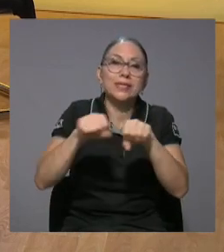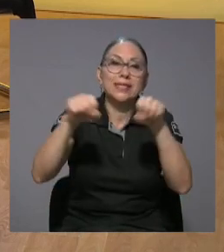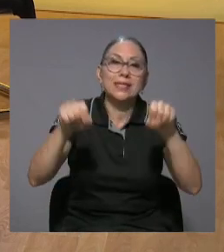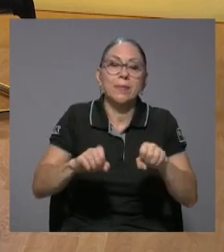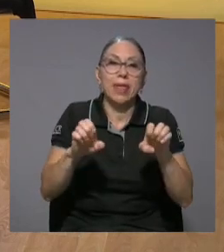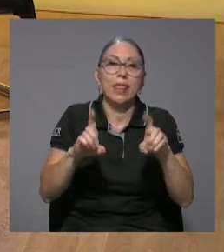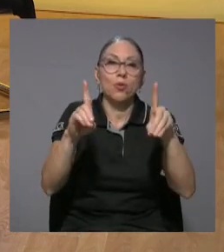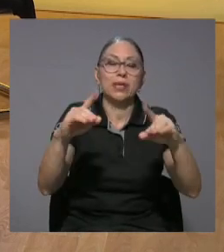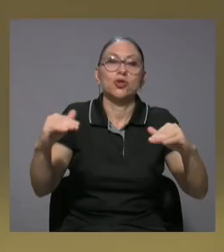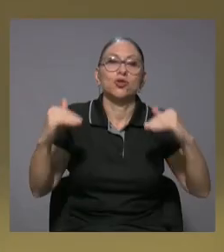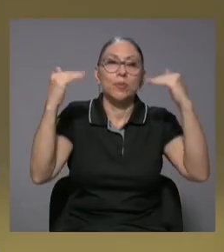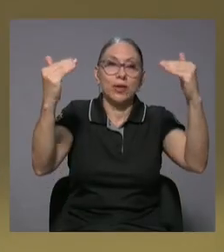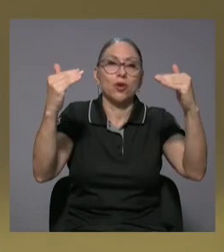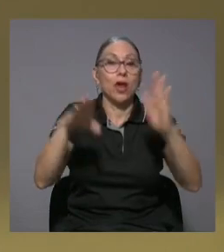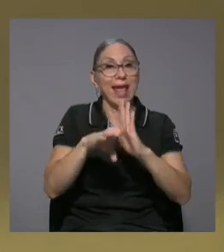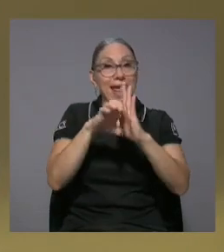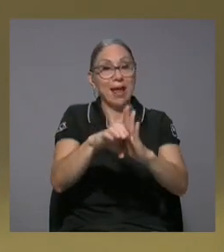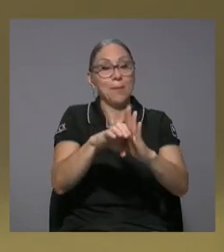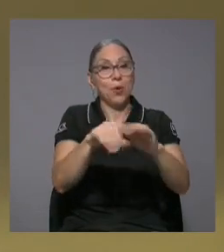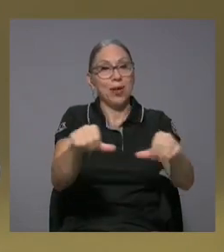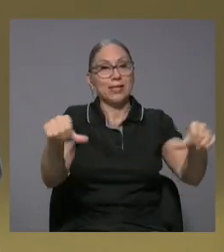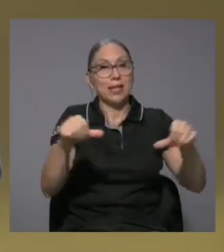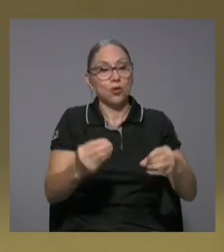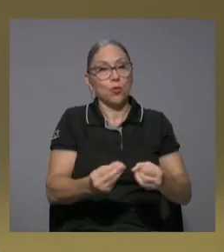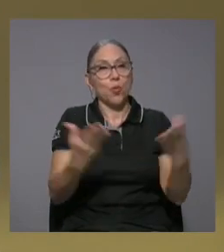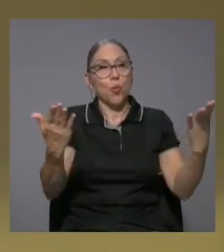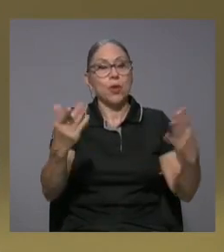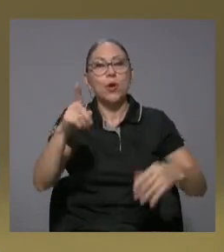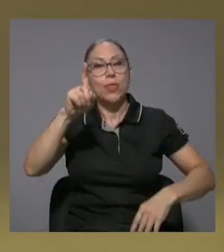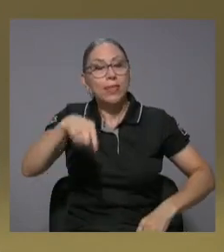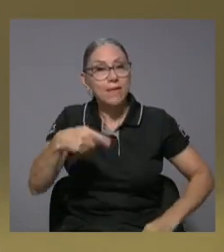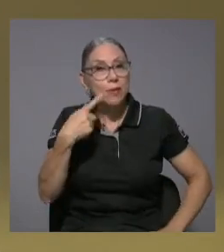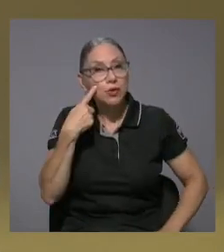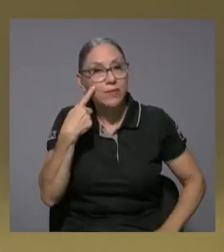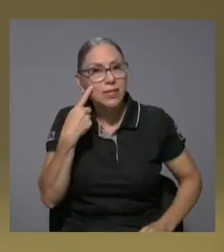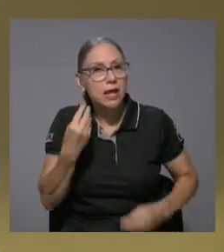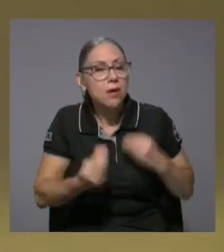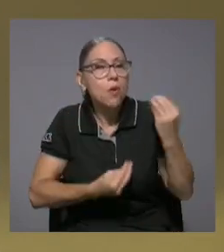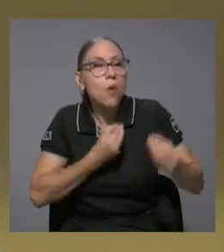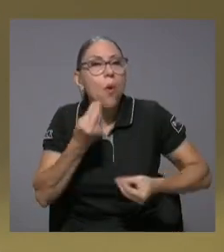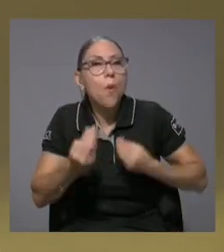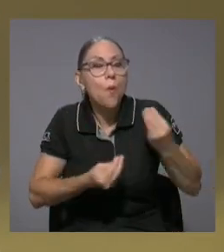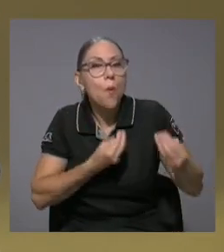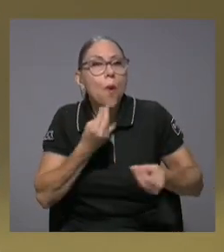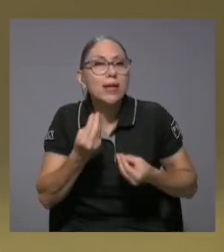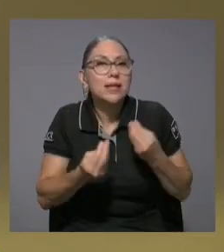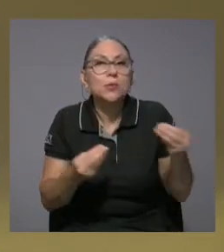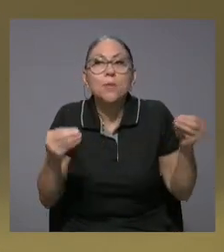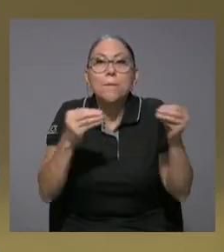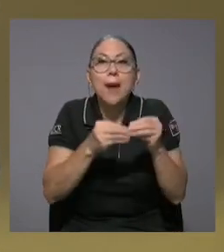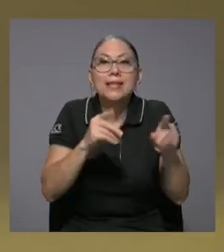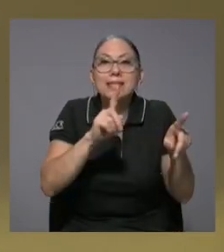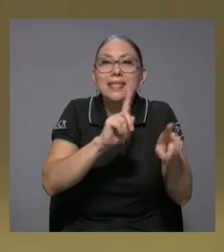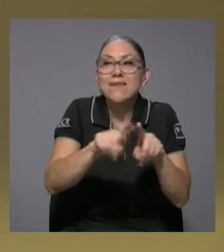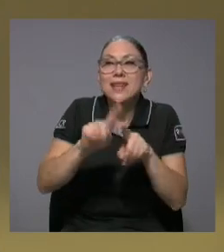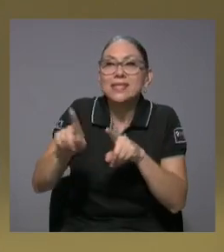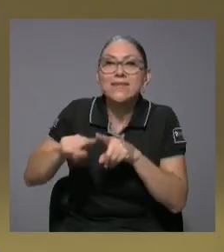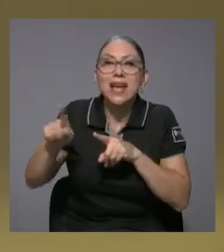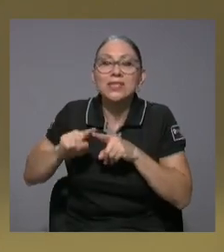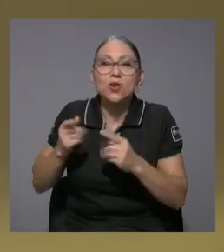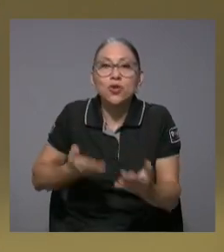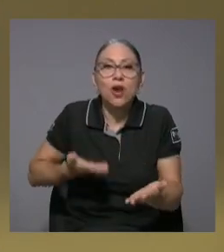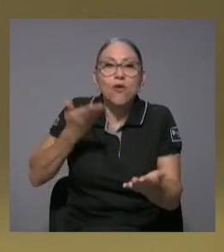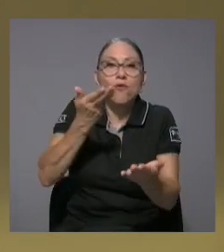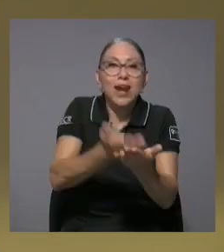por ejemplo, tenemos que revisar mucho cómo hacemos una mayor diversificación de la oferta y no estarnos